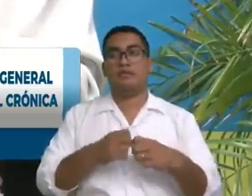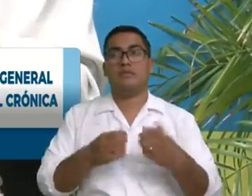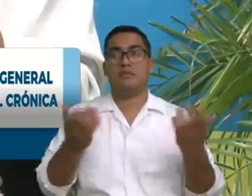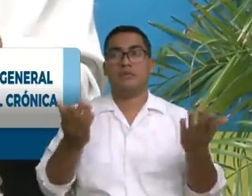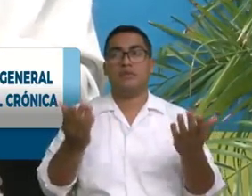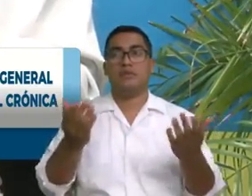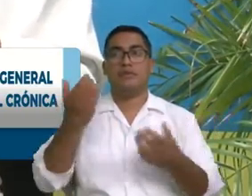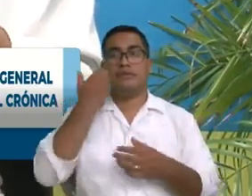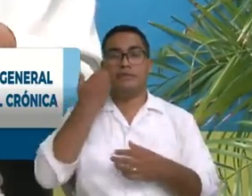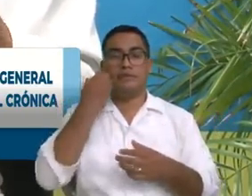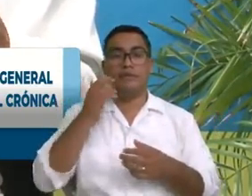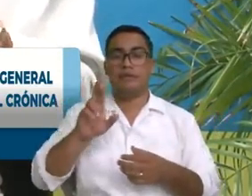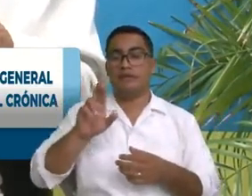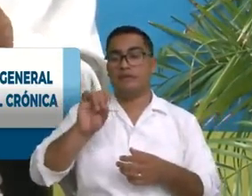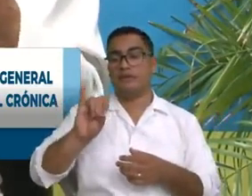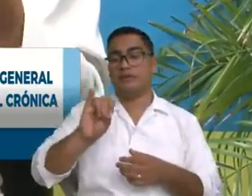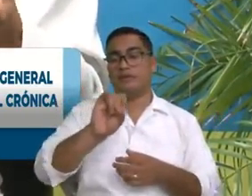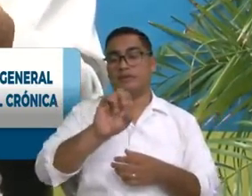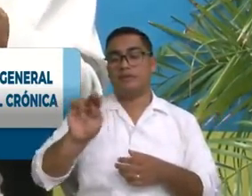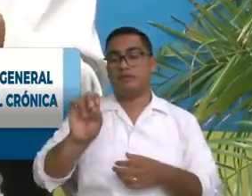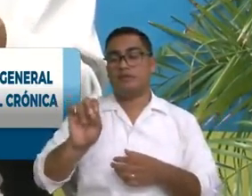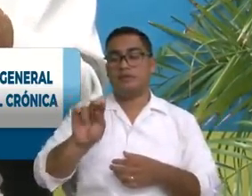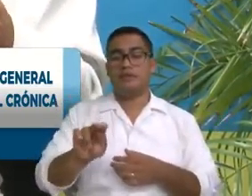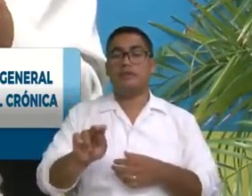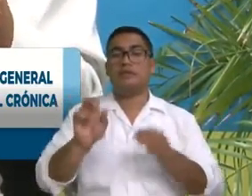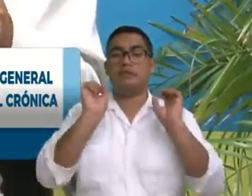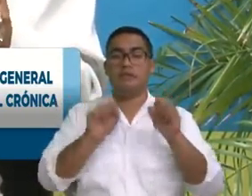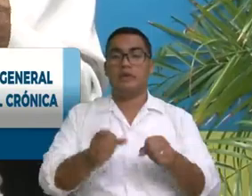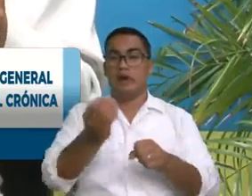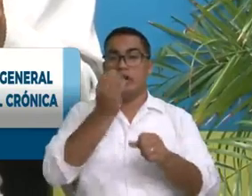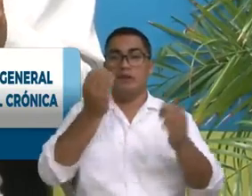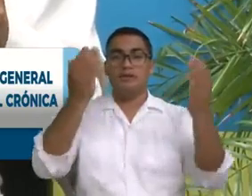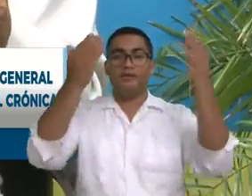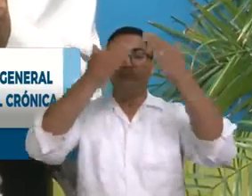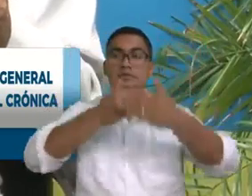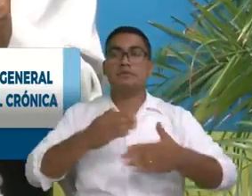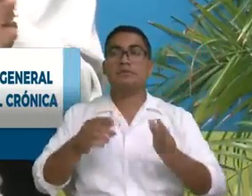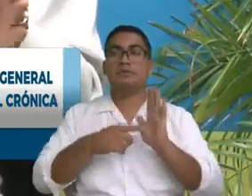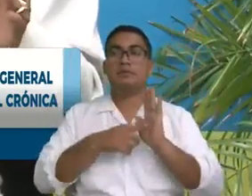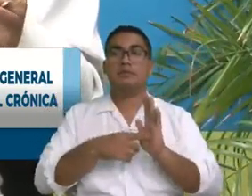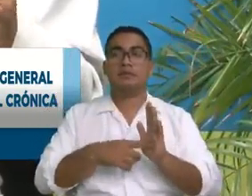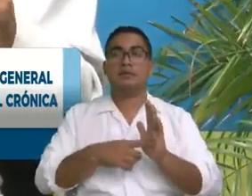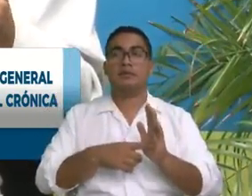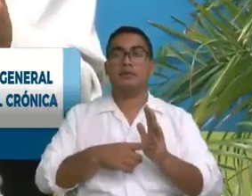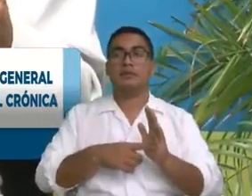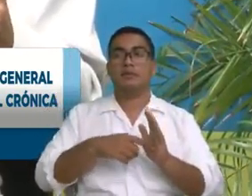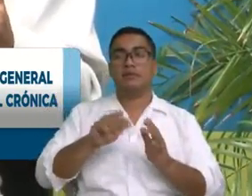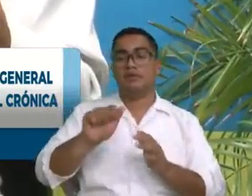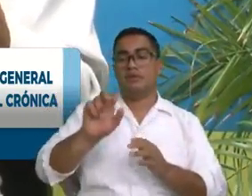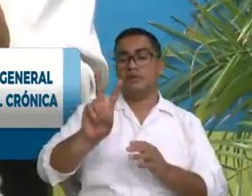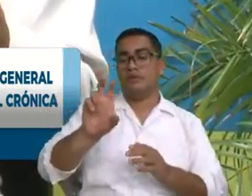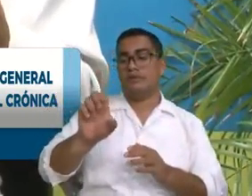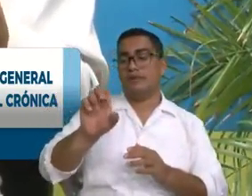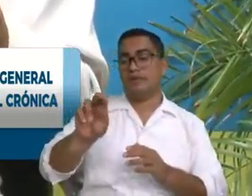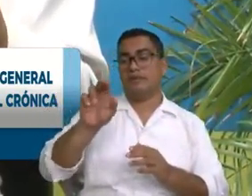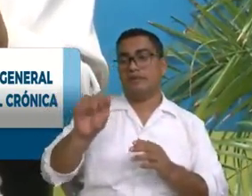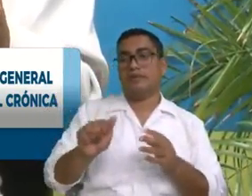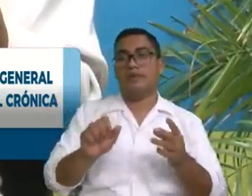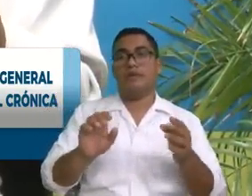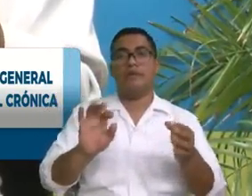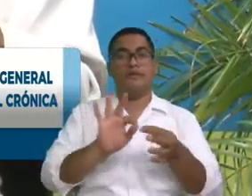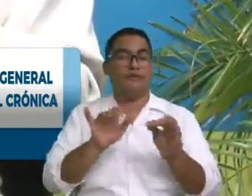de enfermedades renal. Y para la cena podemos meter así cereales combinados con